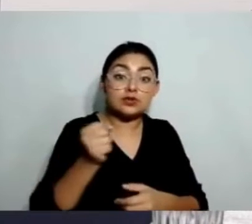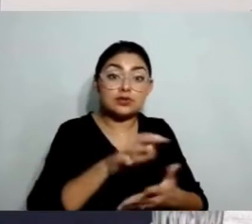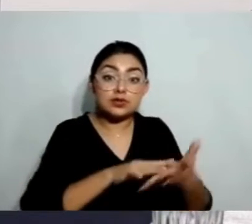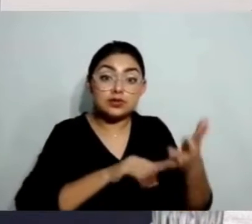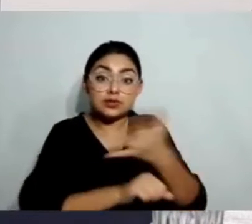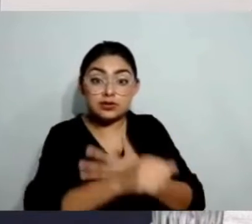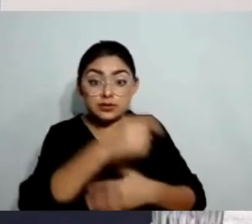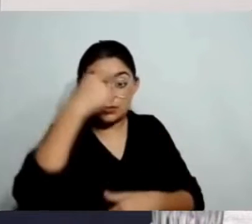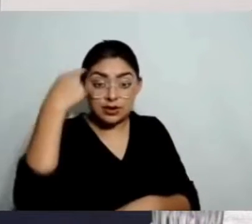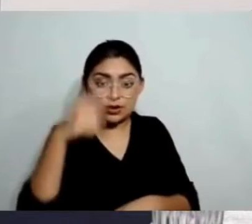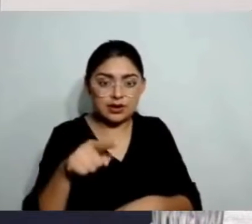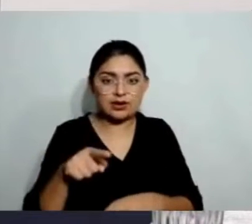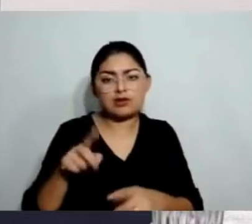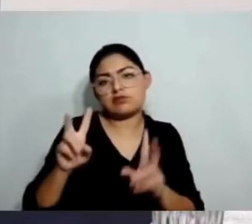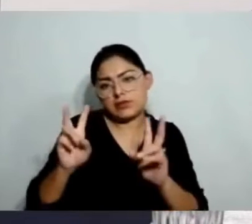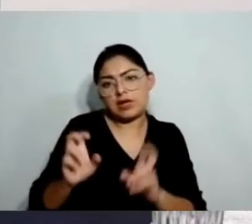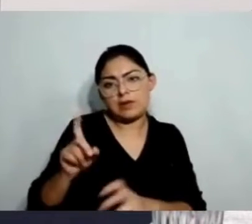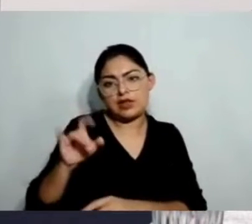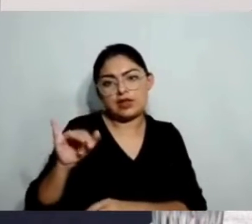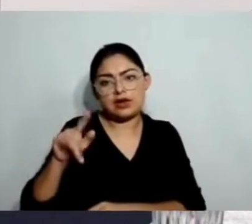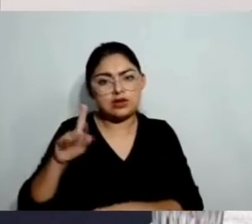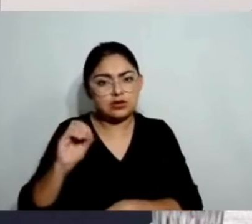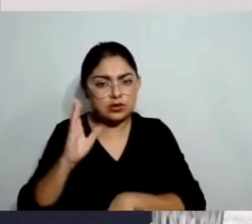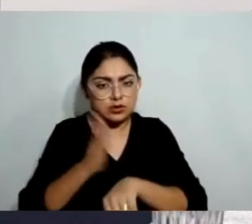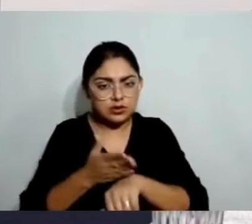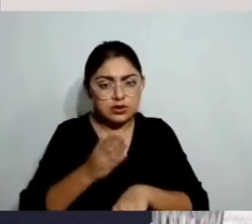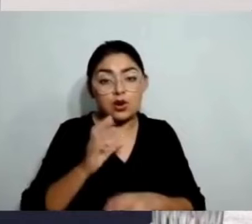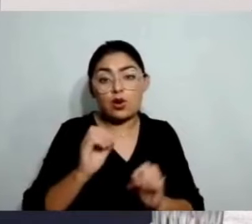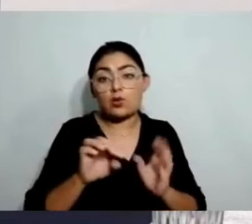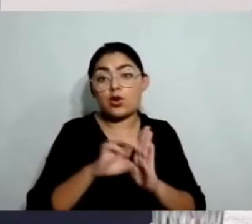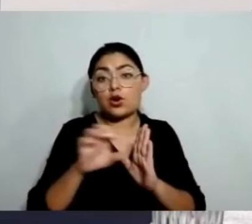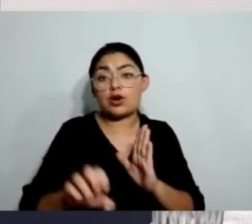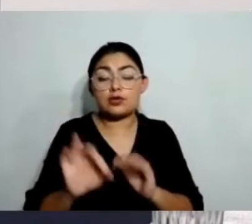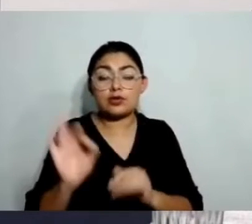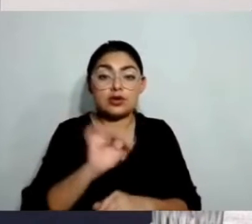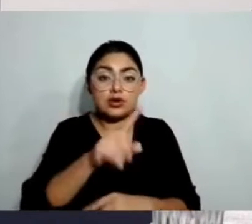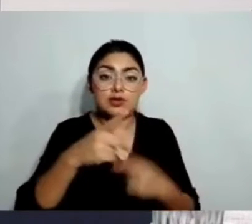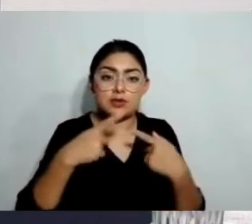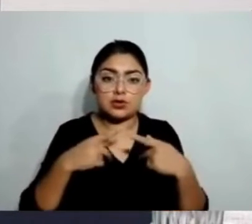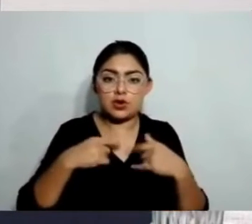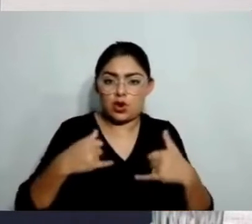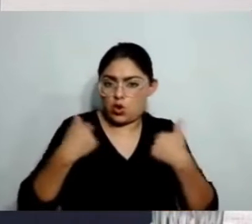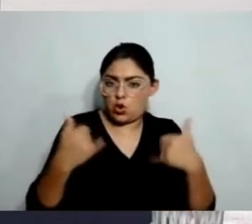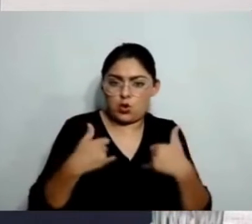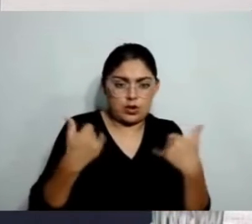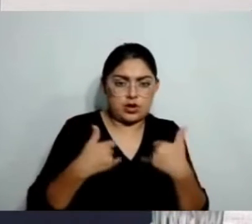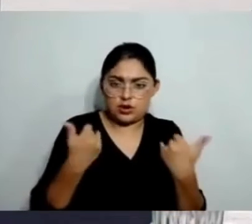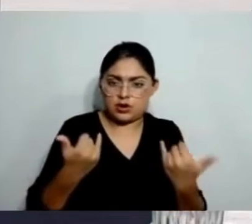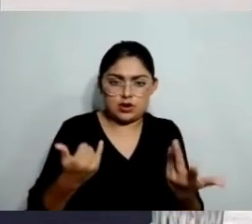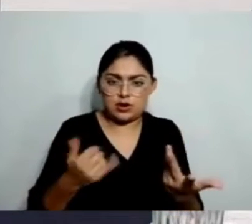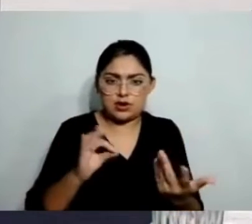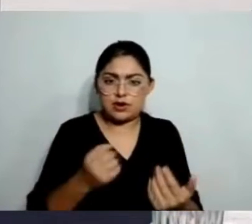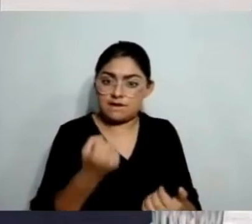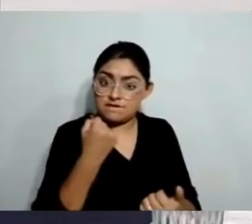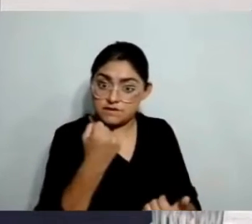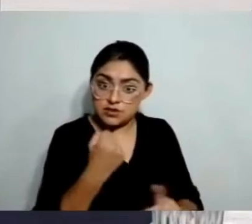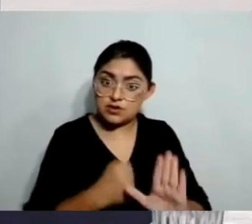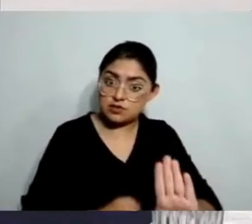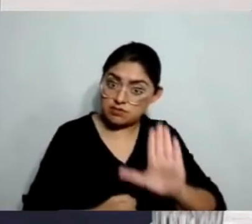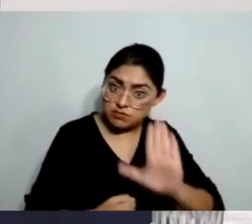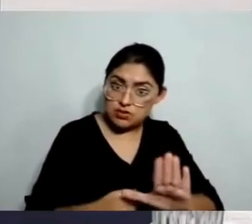y el amedrentamiento que puede sufrir un adolescente eh las amenazas la